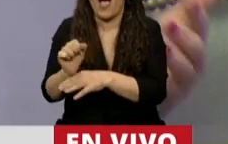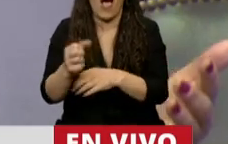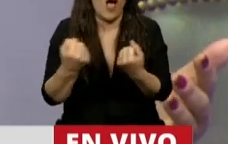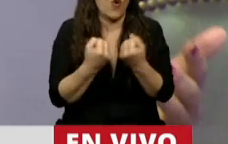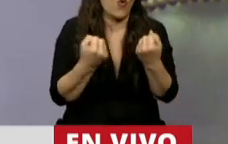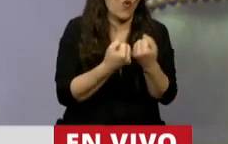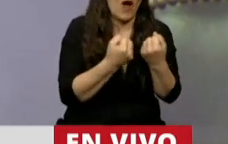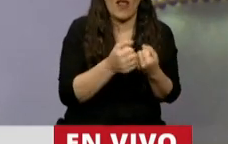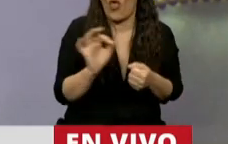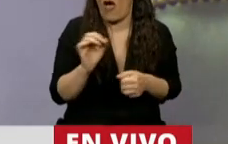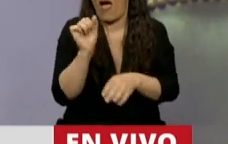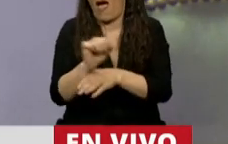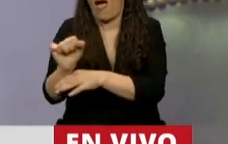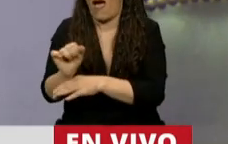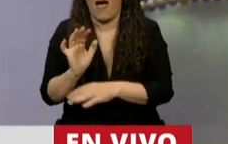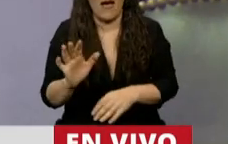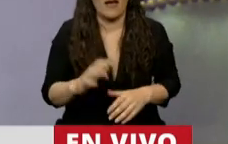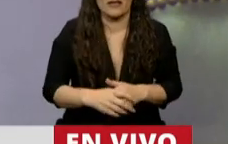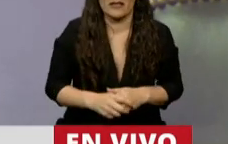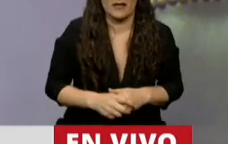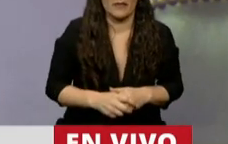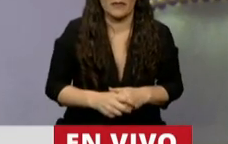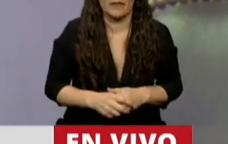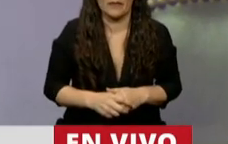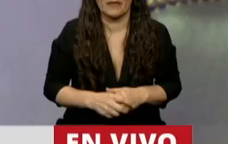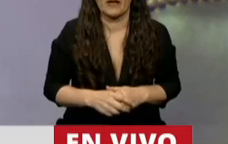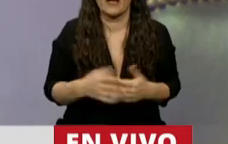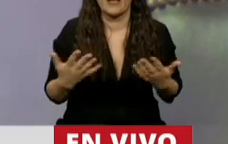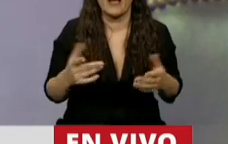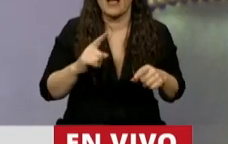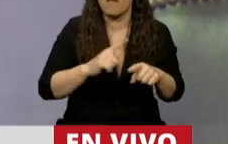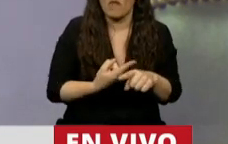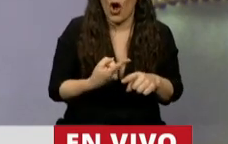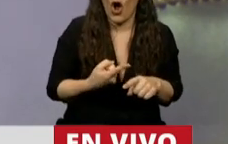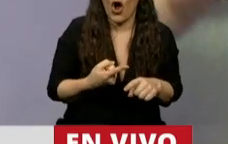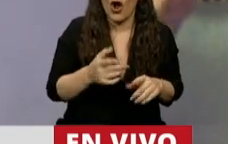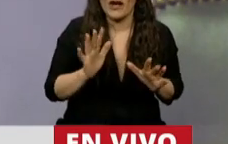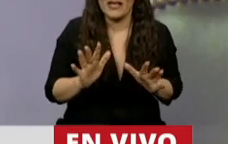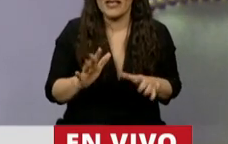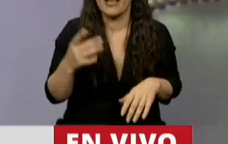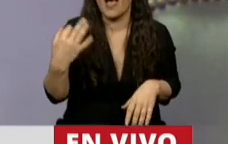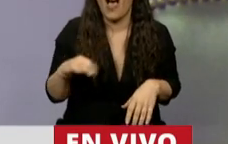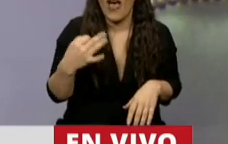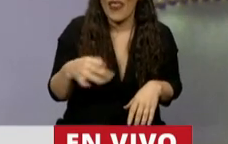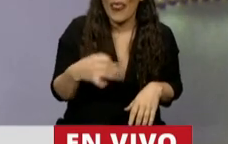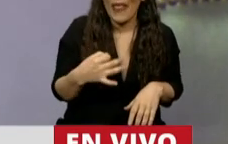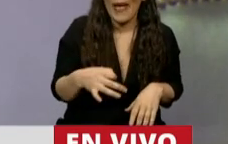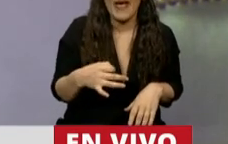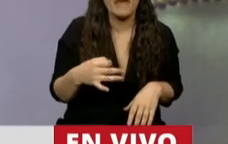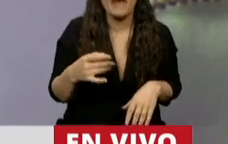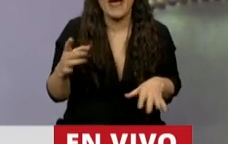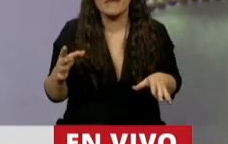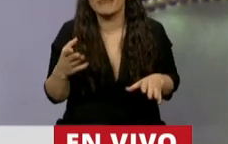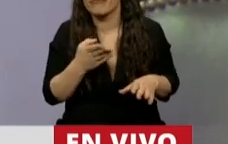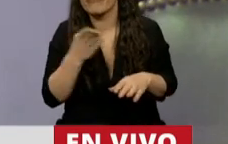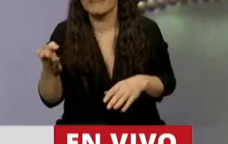estos consensos que necesita la Argentina. La política debe recurrir lamentablemente permanentemente a la justicia